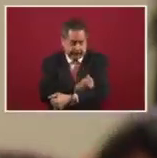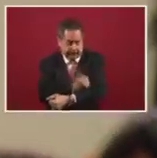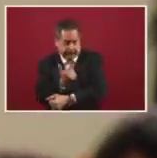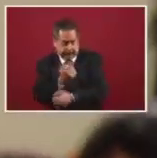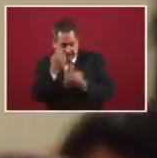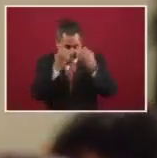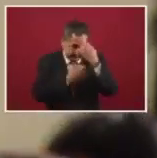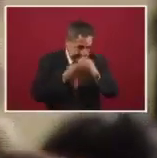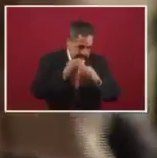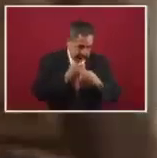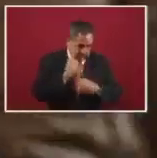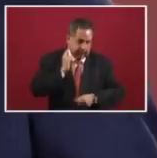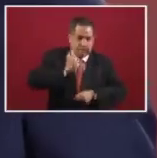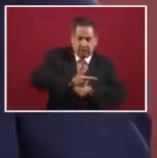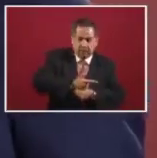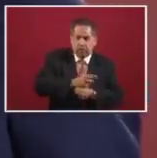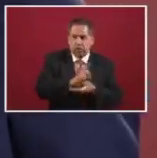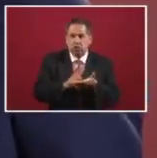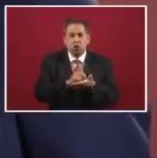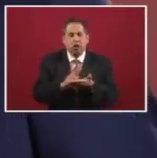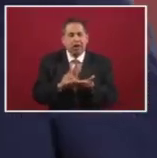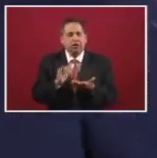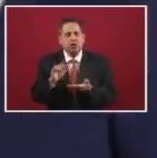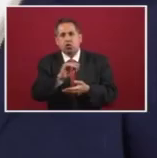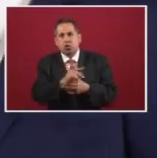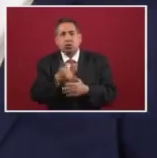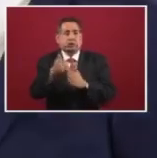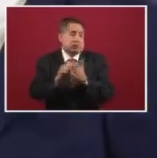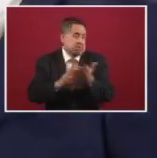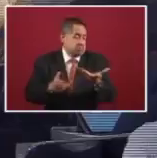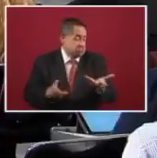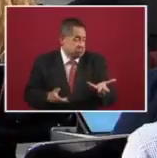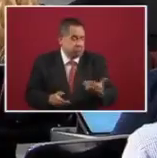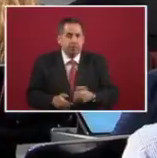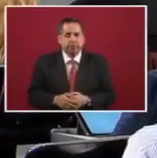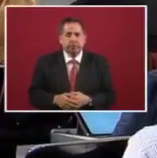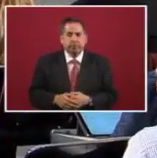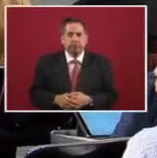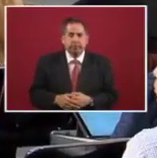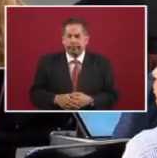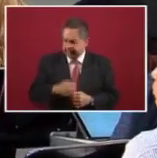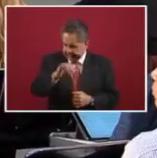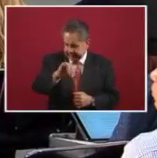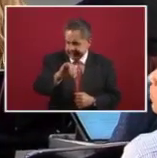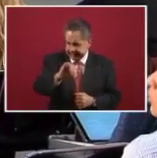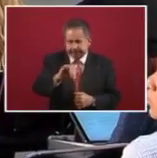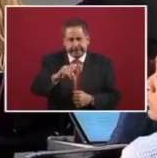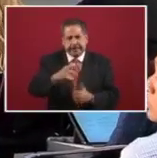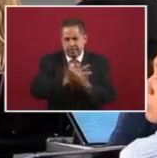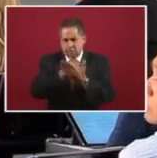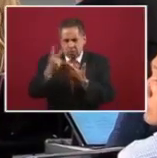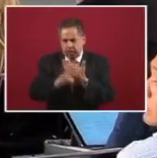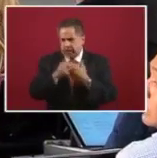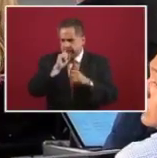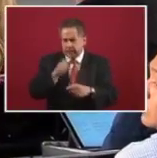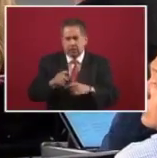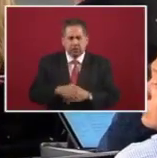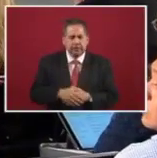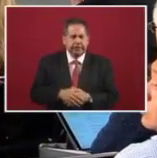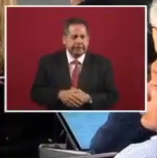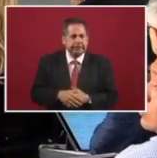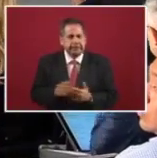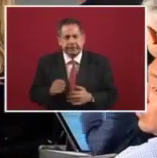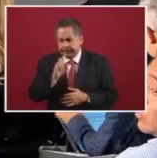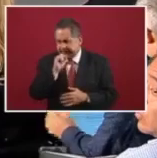cada 6 meses. Esas son mis preguntas. Gracias. Sí, es parte del programa que se está llevando a cabo. Acabo también